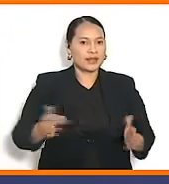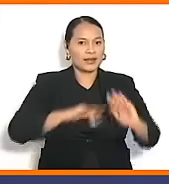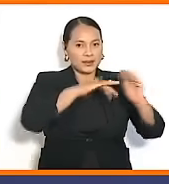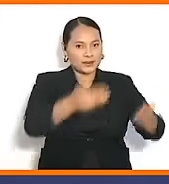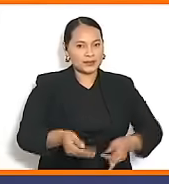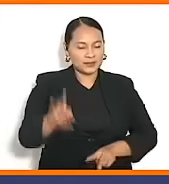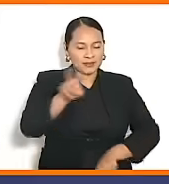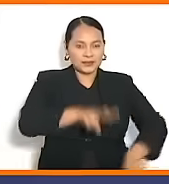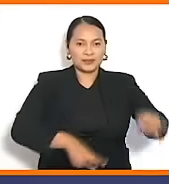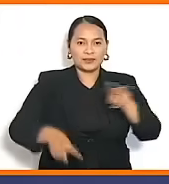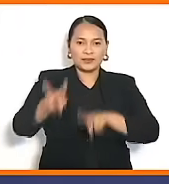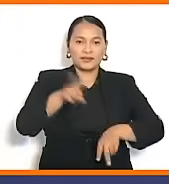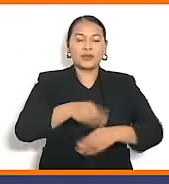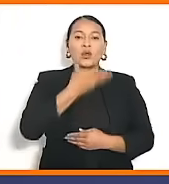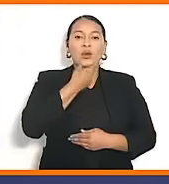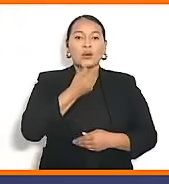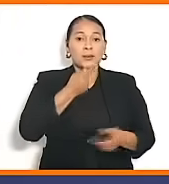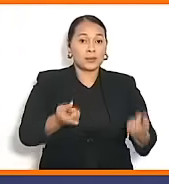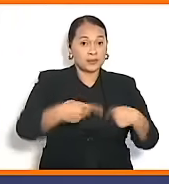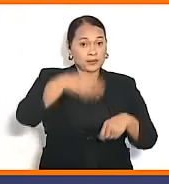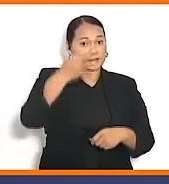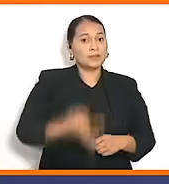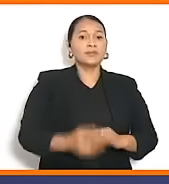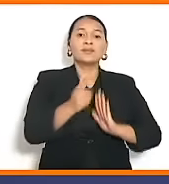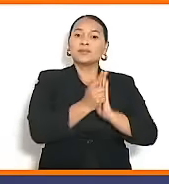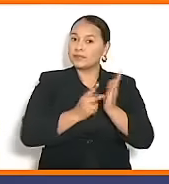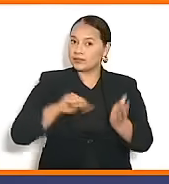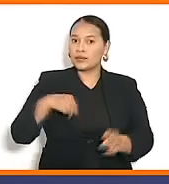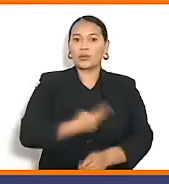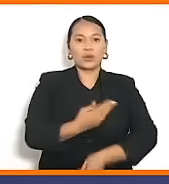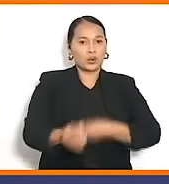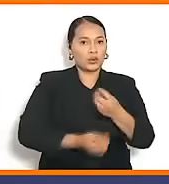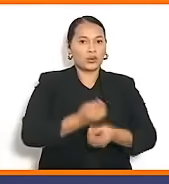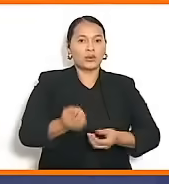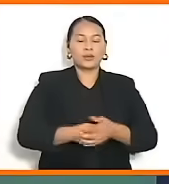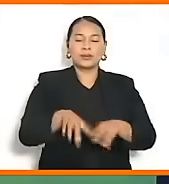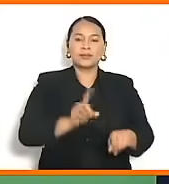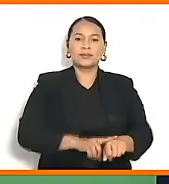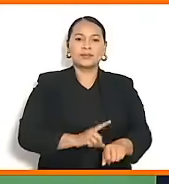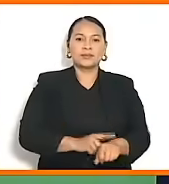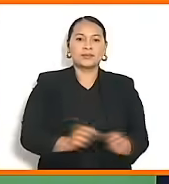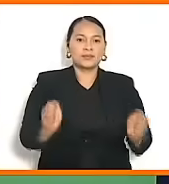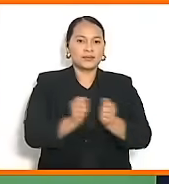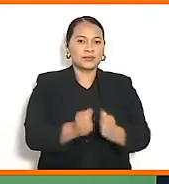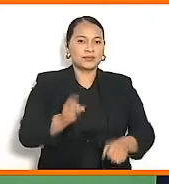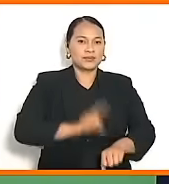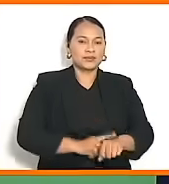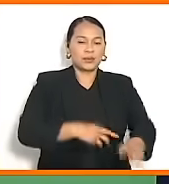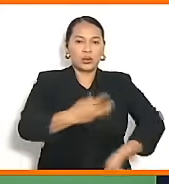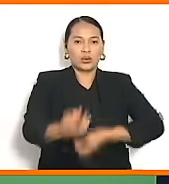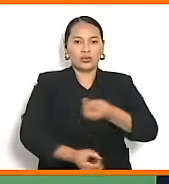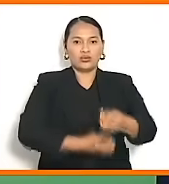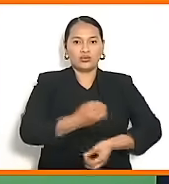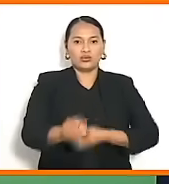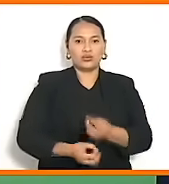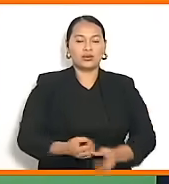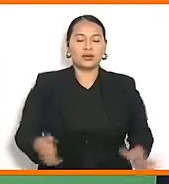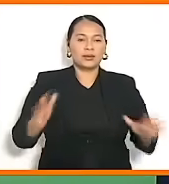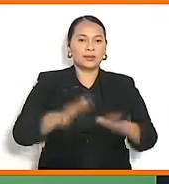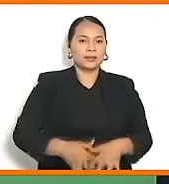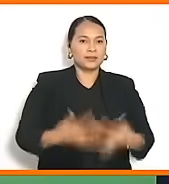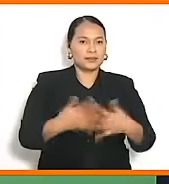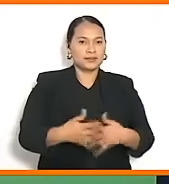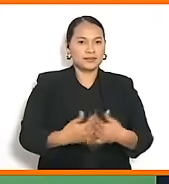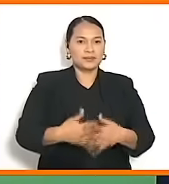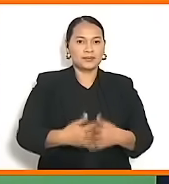nuestro abogado y notario, quien certificará cada uno de nuestros sorteos. Ahora sí es momento de que me acompañes a ingresar nuestras esferas dentro del